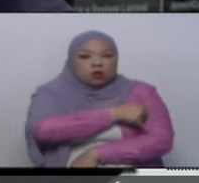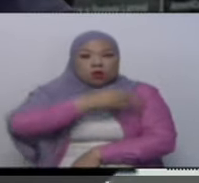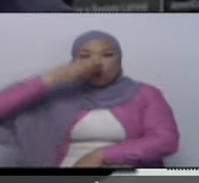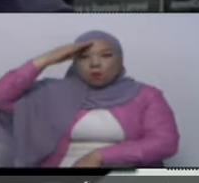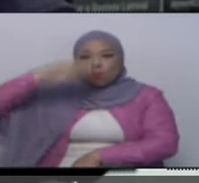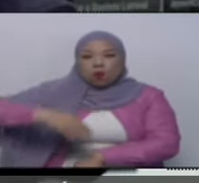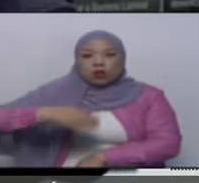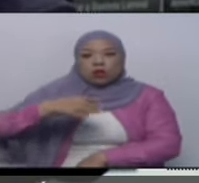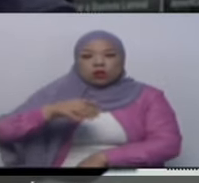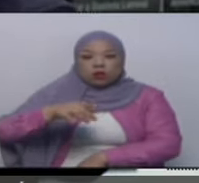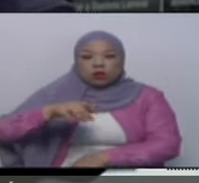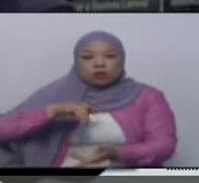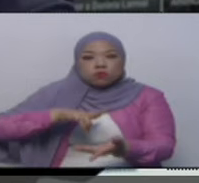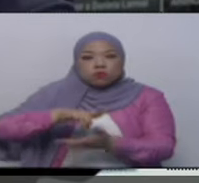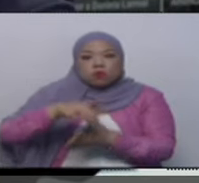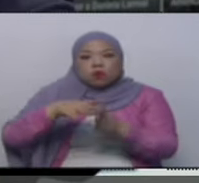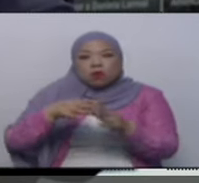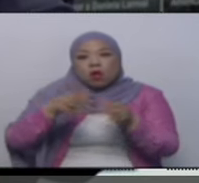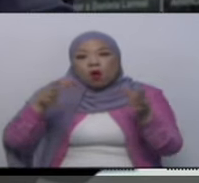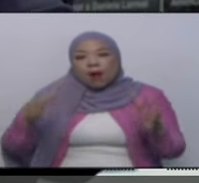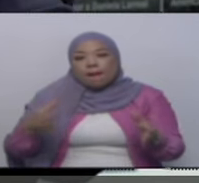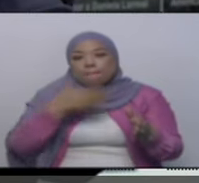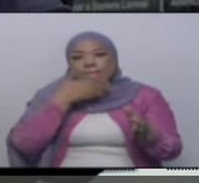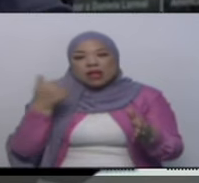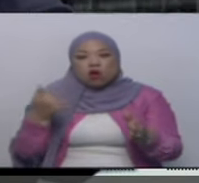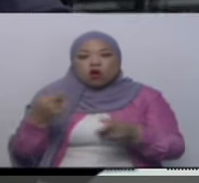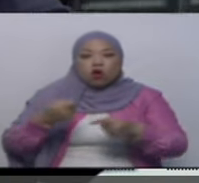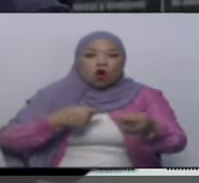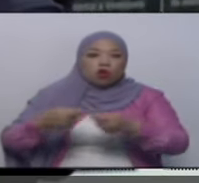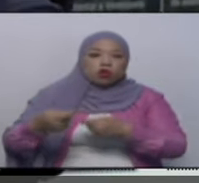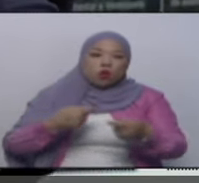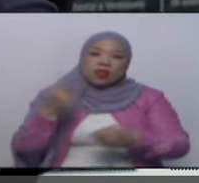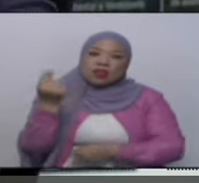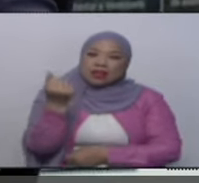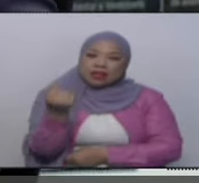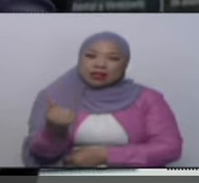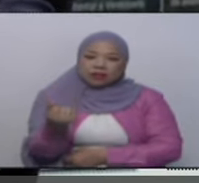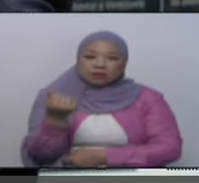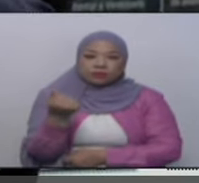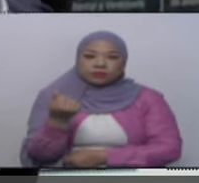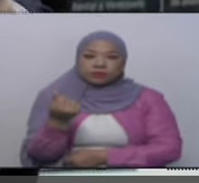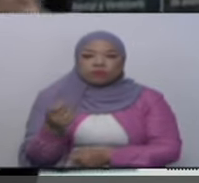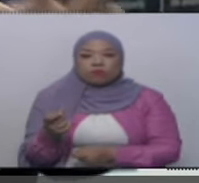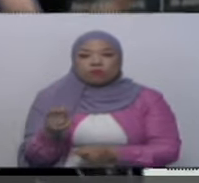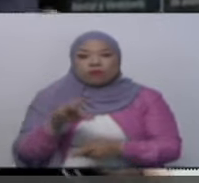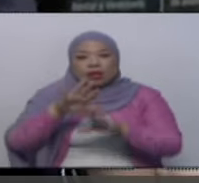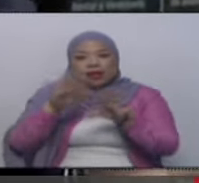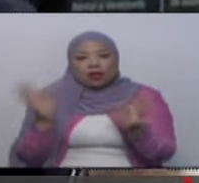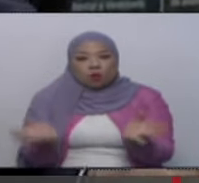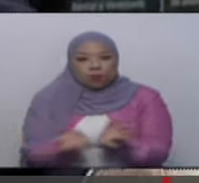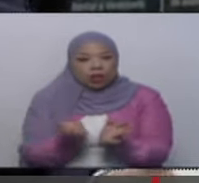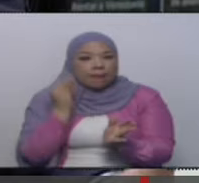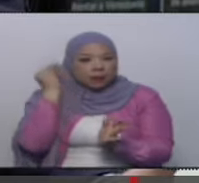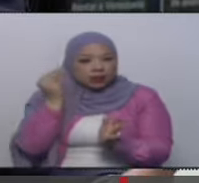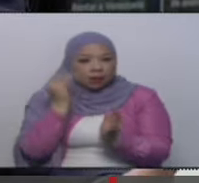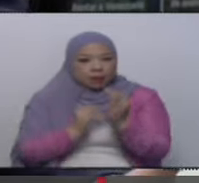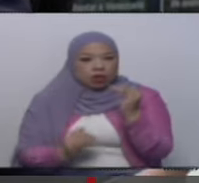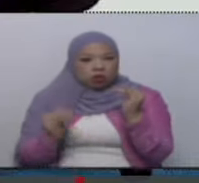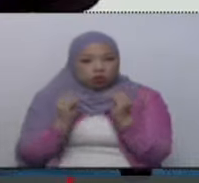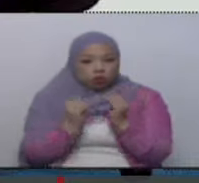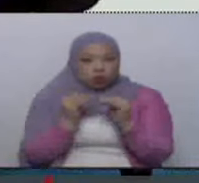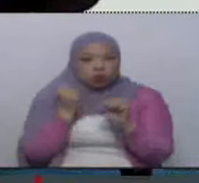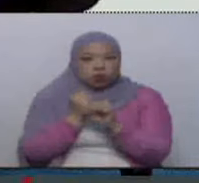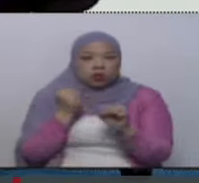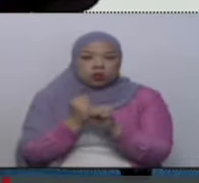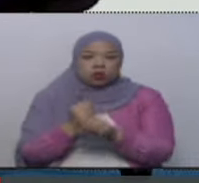poder expandir todas sus capacidades de influencia y de dominación y hegemonía hacia el resto de